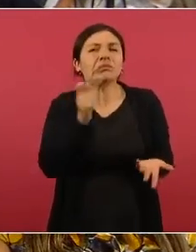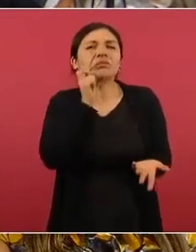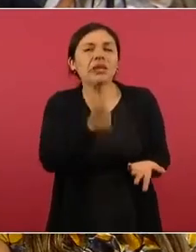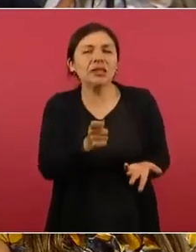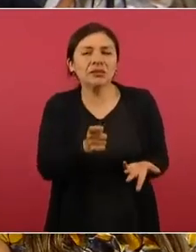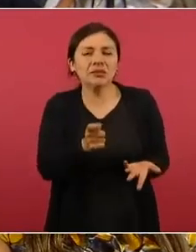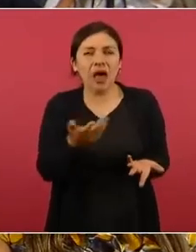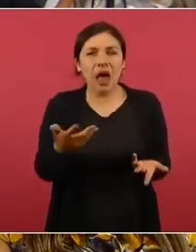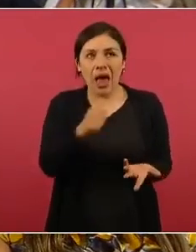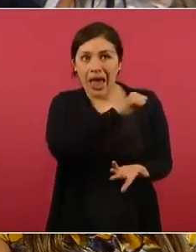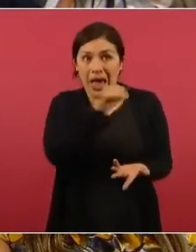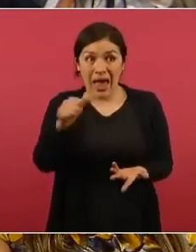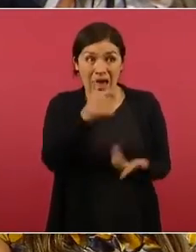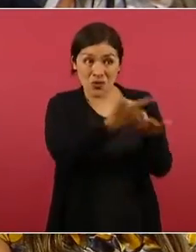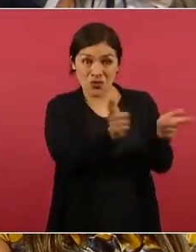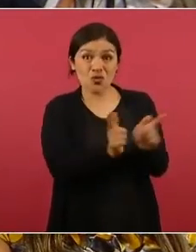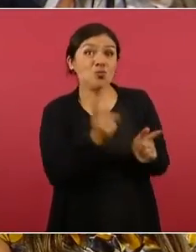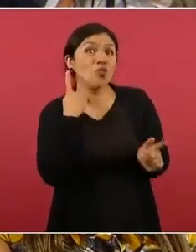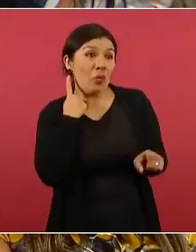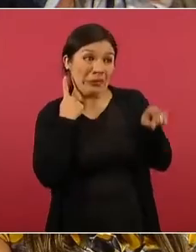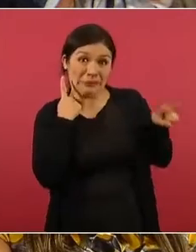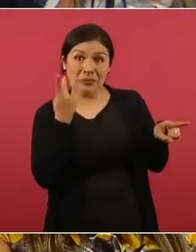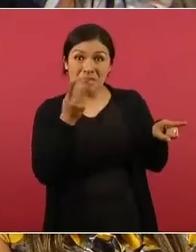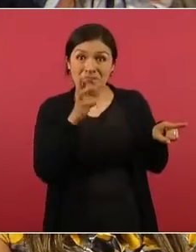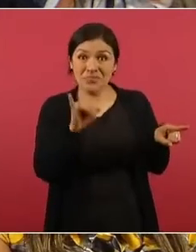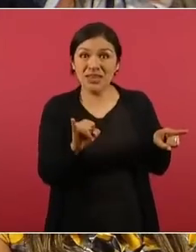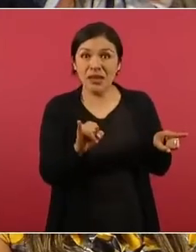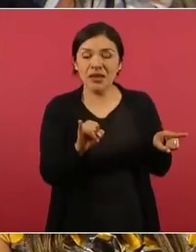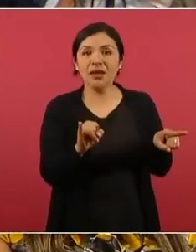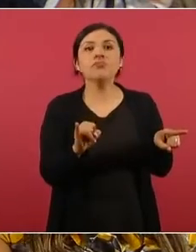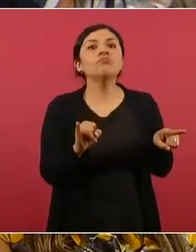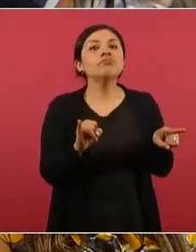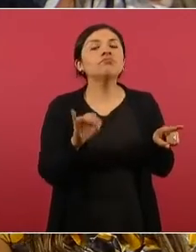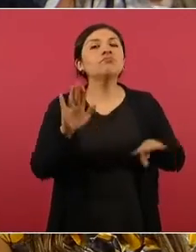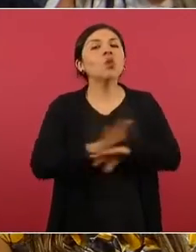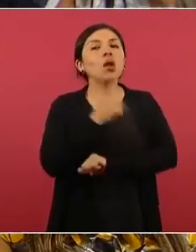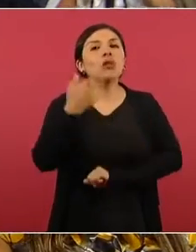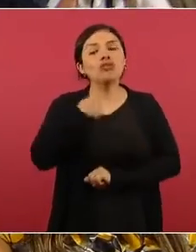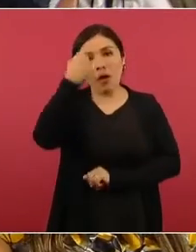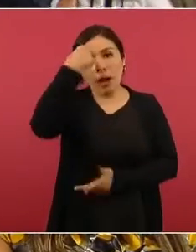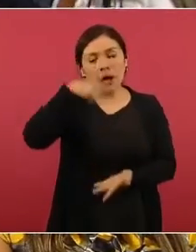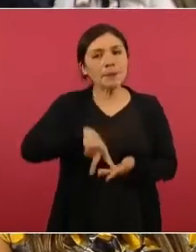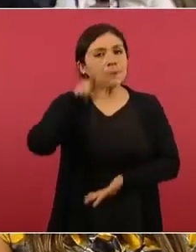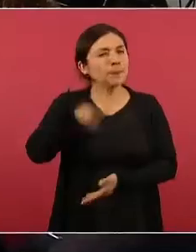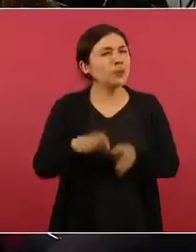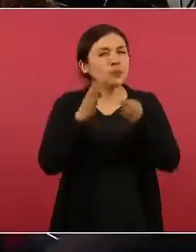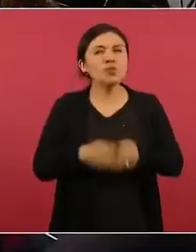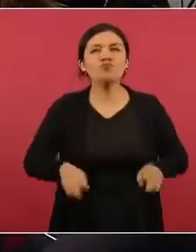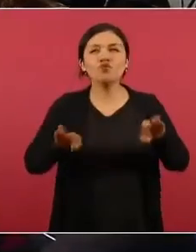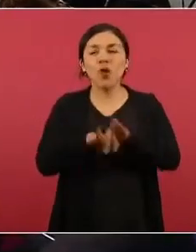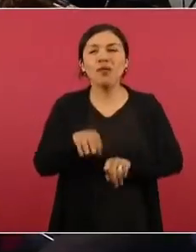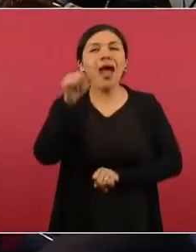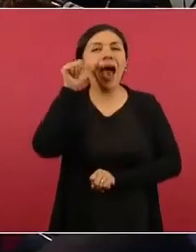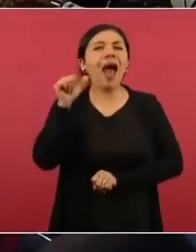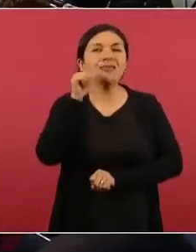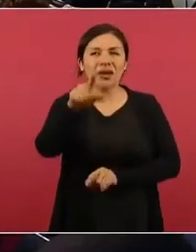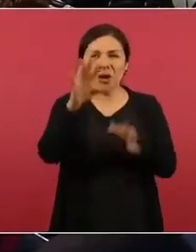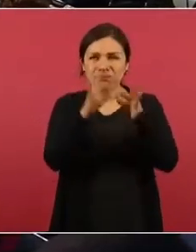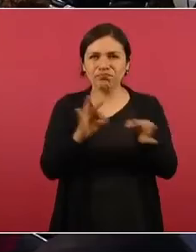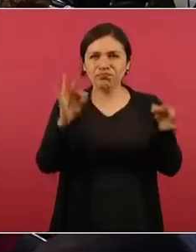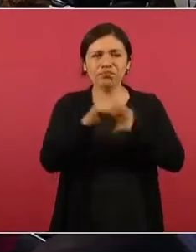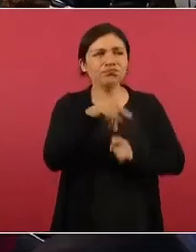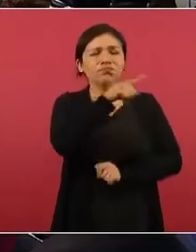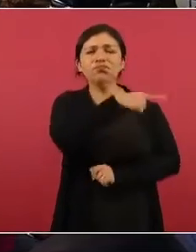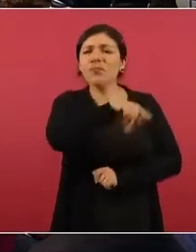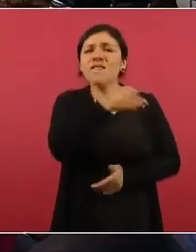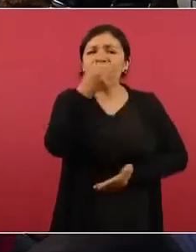de ese partido sobre todo? Porque creo que es muy relevante por lo que mencionaba ayer, de que no han